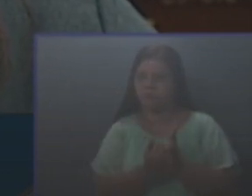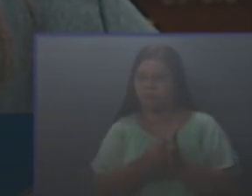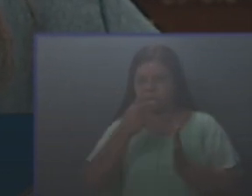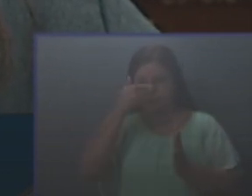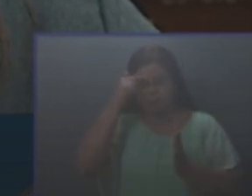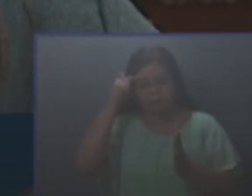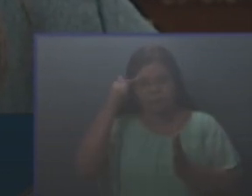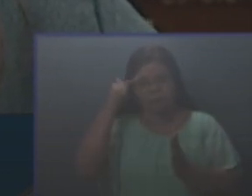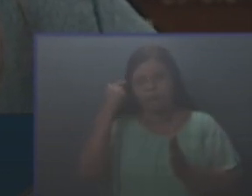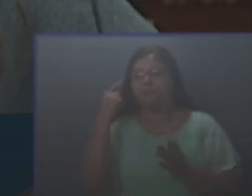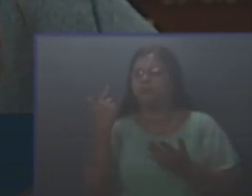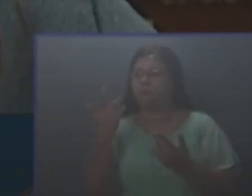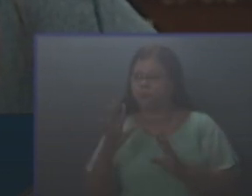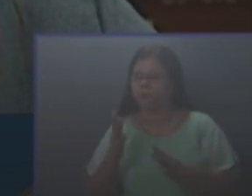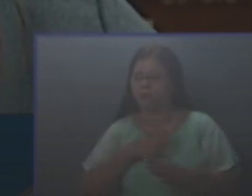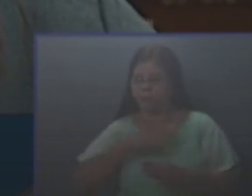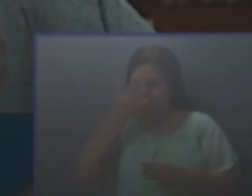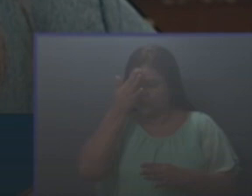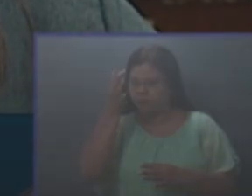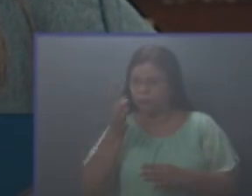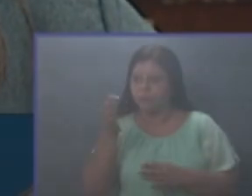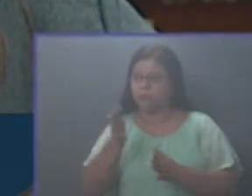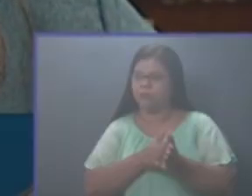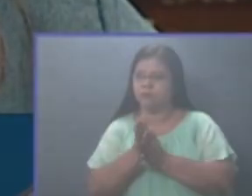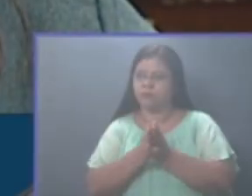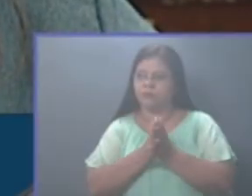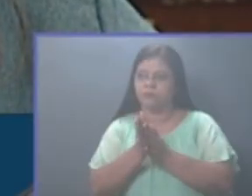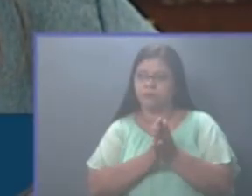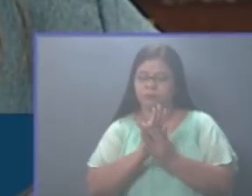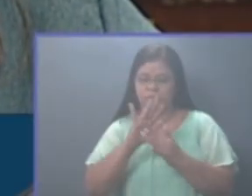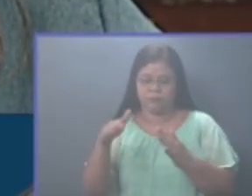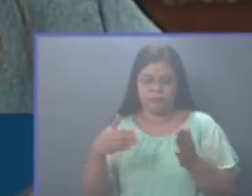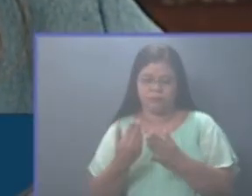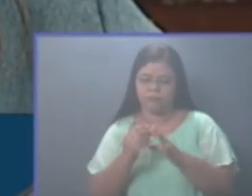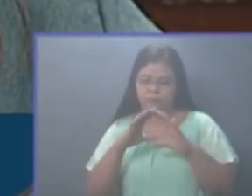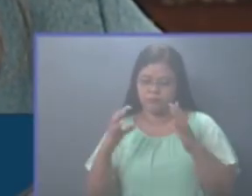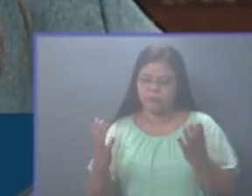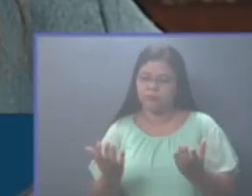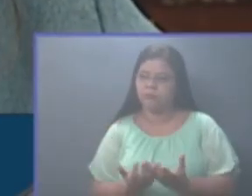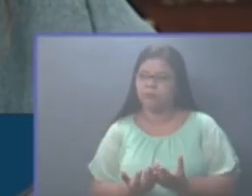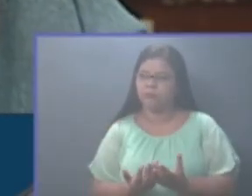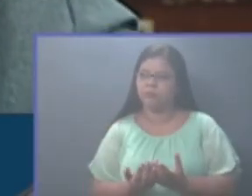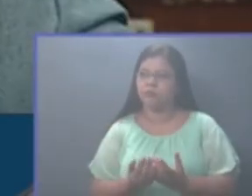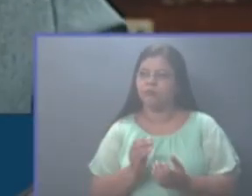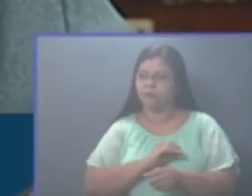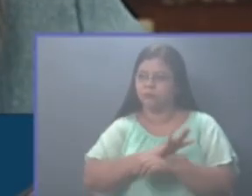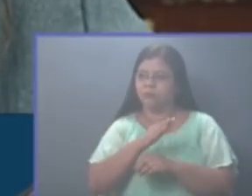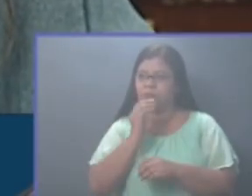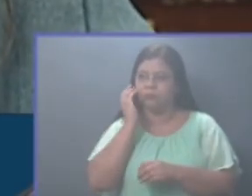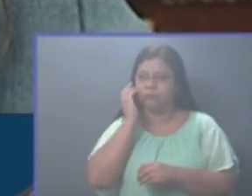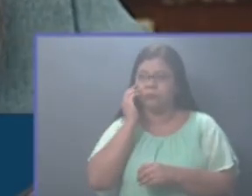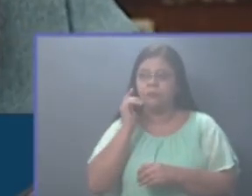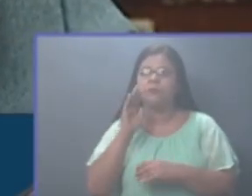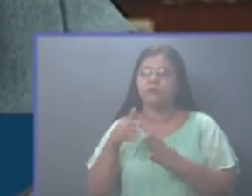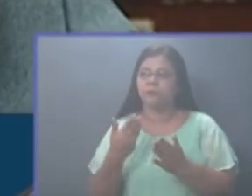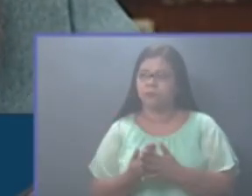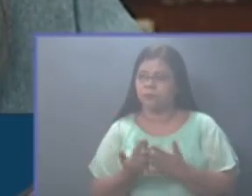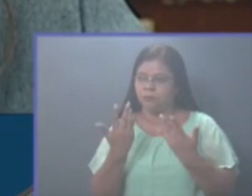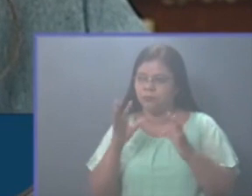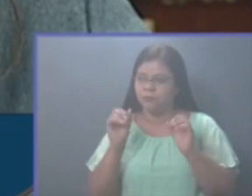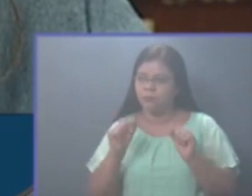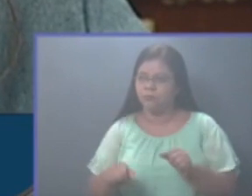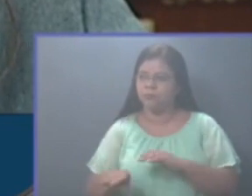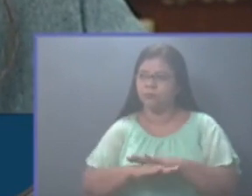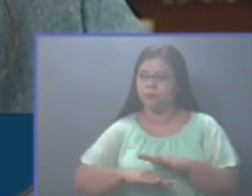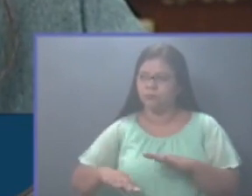Creo que los intereses a nivel mundial y las coincidencias que podamos tener deben estar